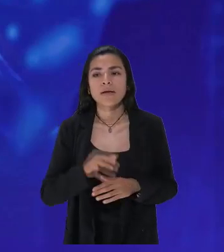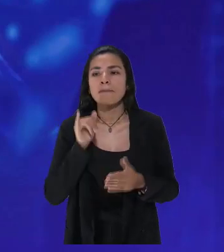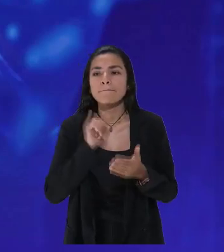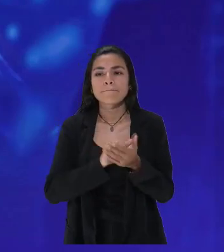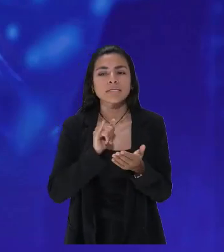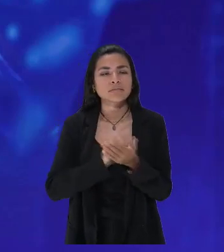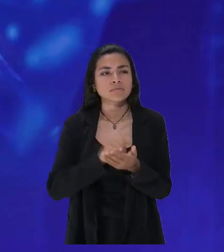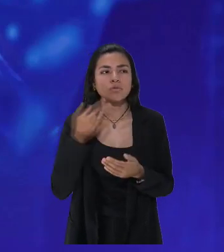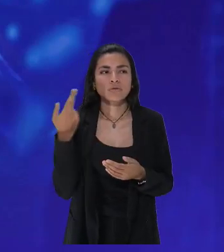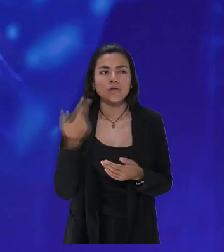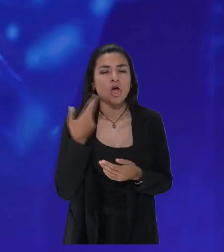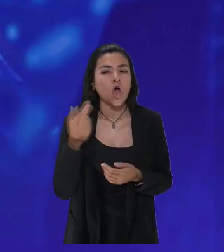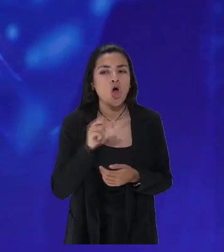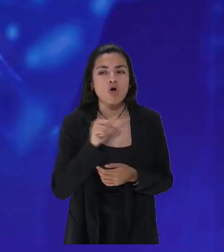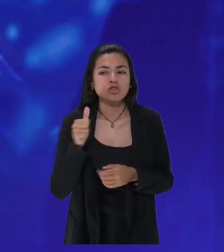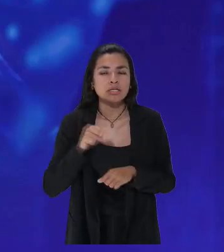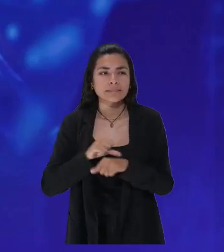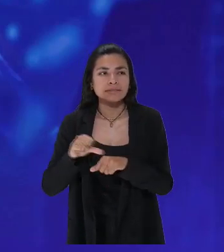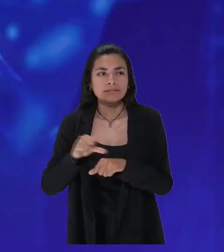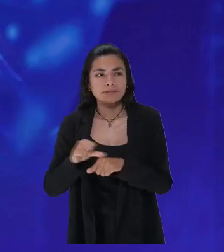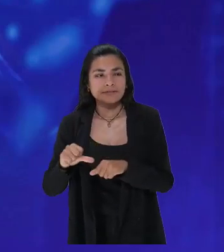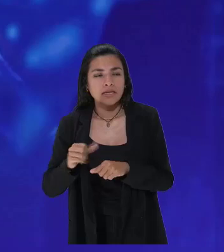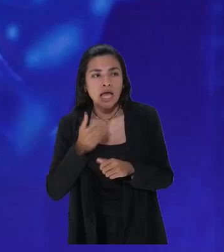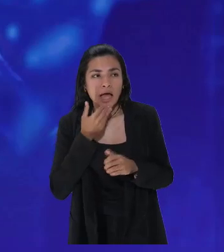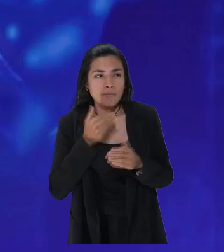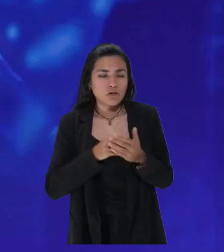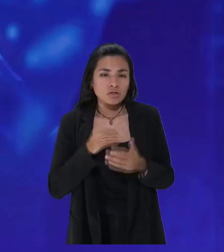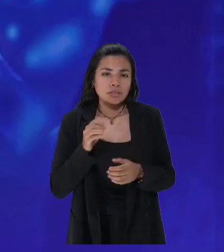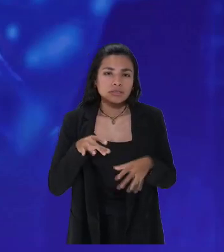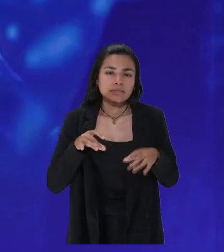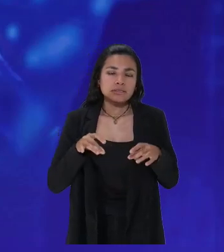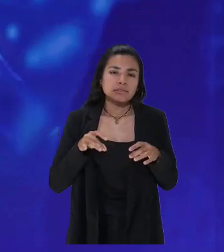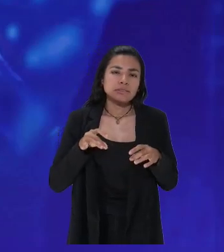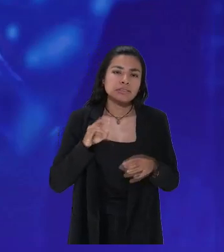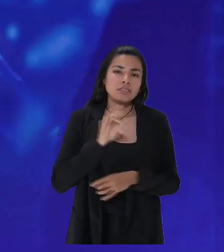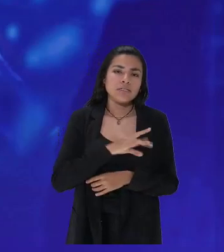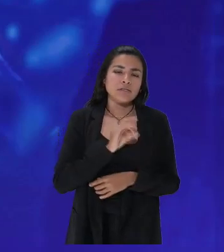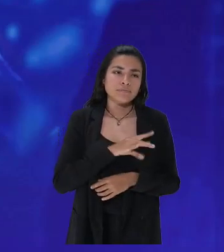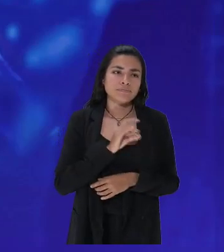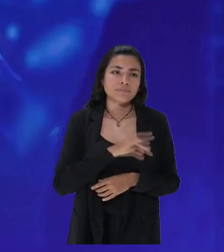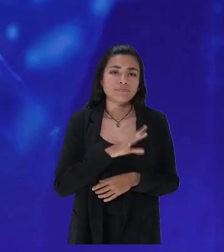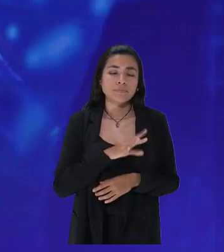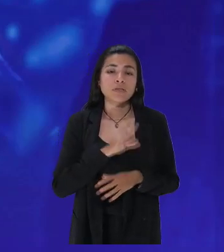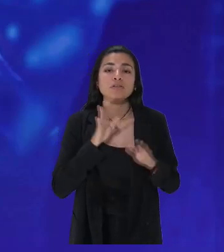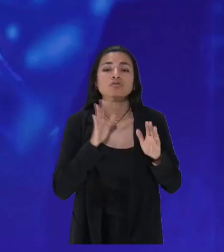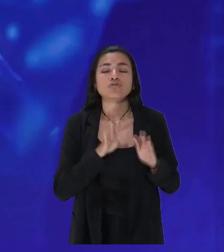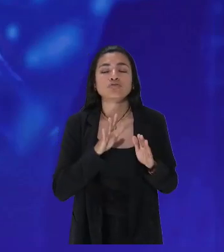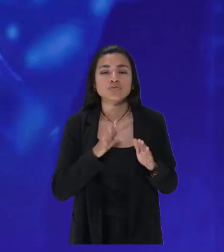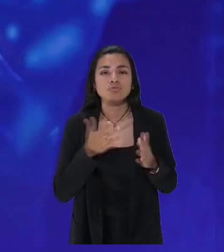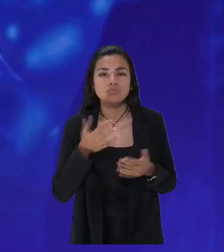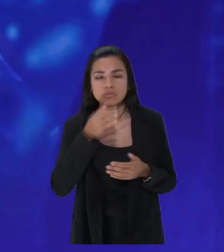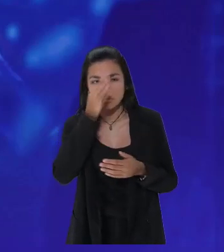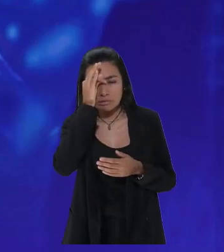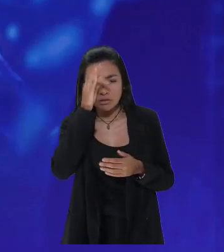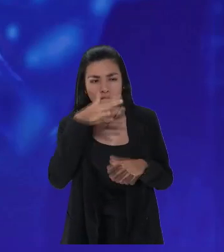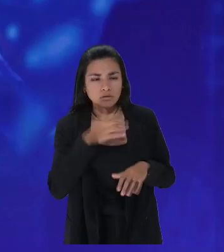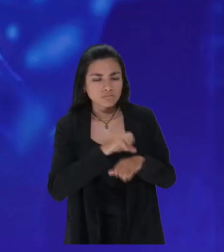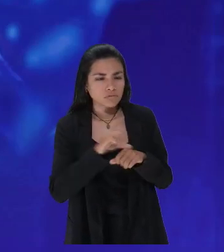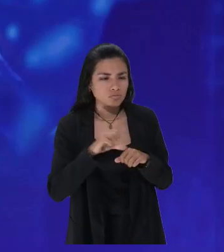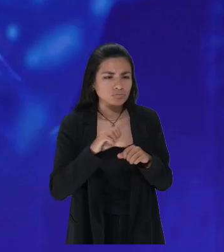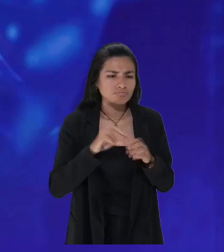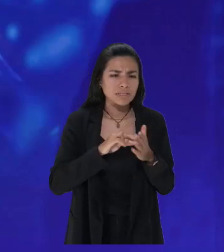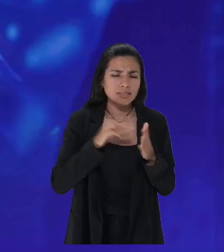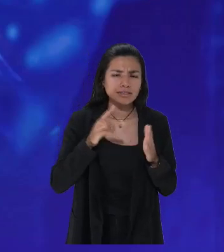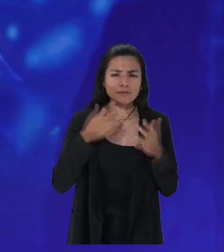técnicas. Estamos haciendo escenarios en cirugía vascular en Santiago de Chile, en donde se van desarrollando técnicas quirúrgicas que